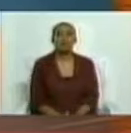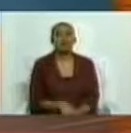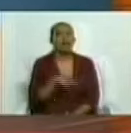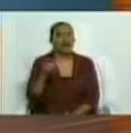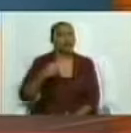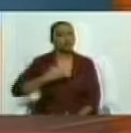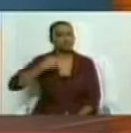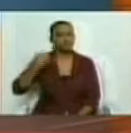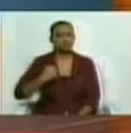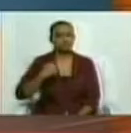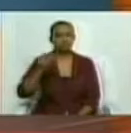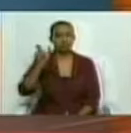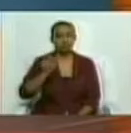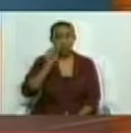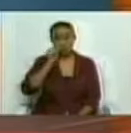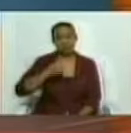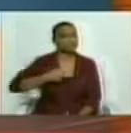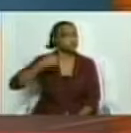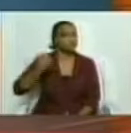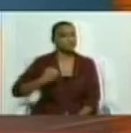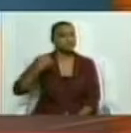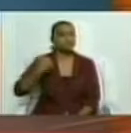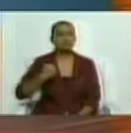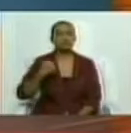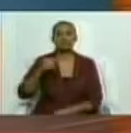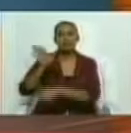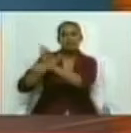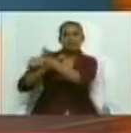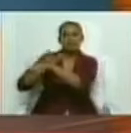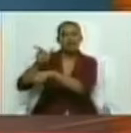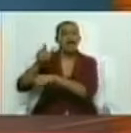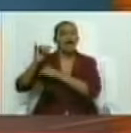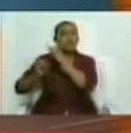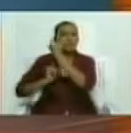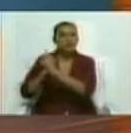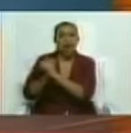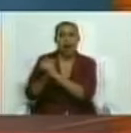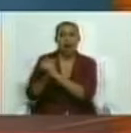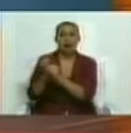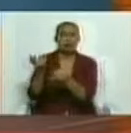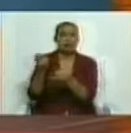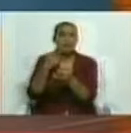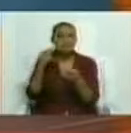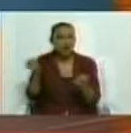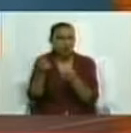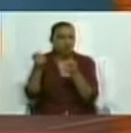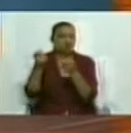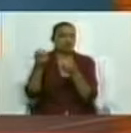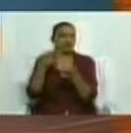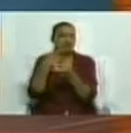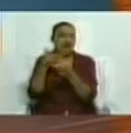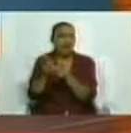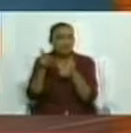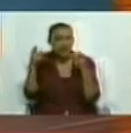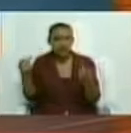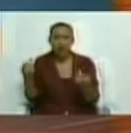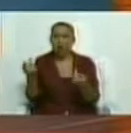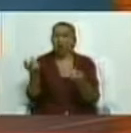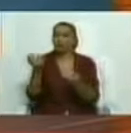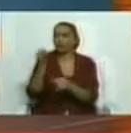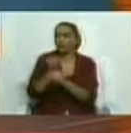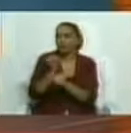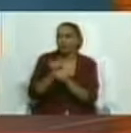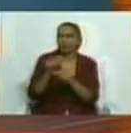en los medios de comunicación internacional en algunos eh twittero se decían antes ahora